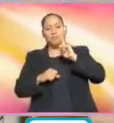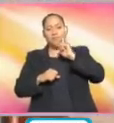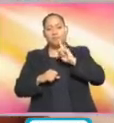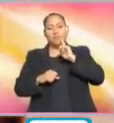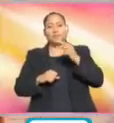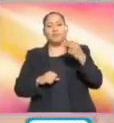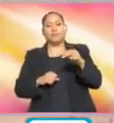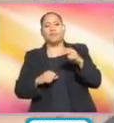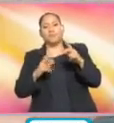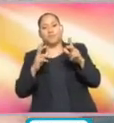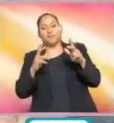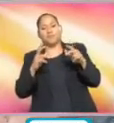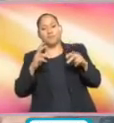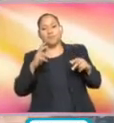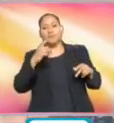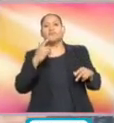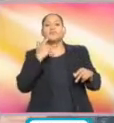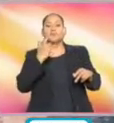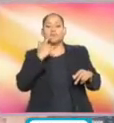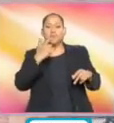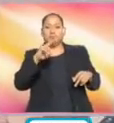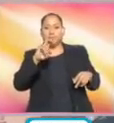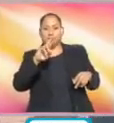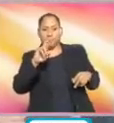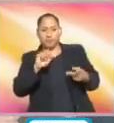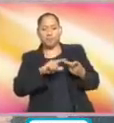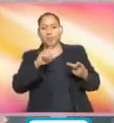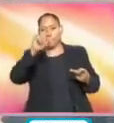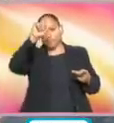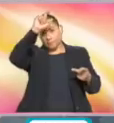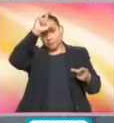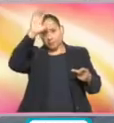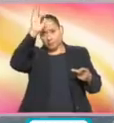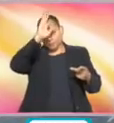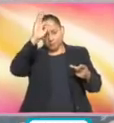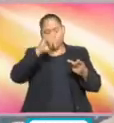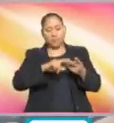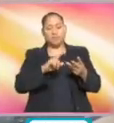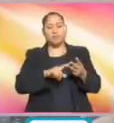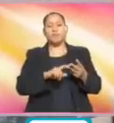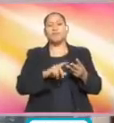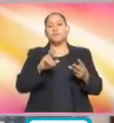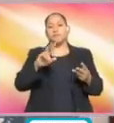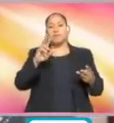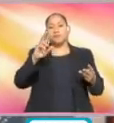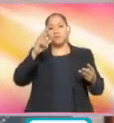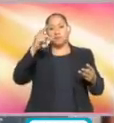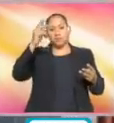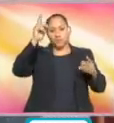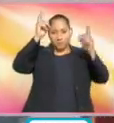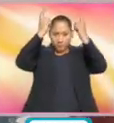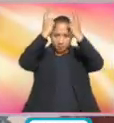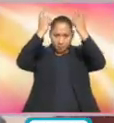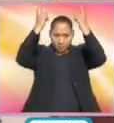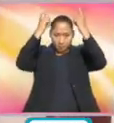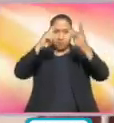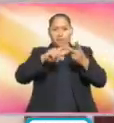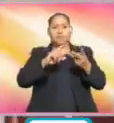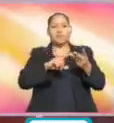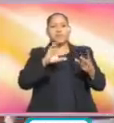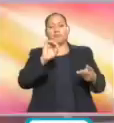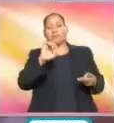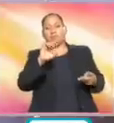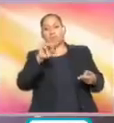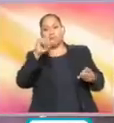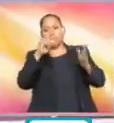está la guerrera, está el faraón, está el vikingo, allá está Renato Torres y Coloso Colosetti,